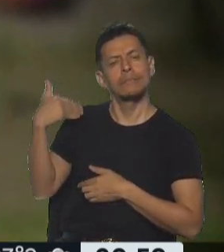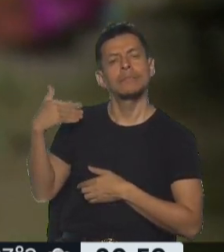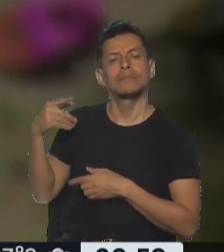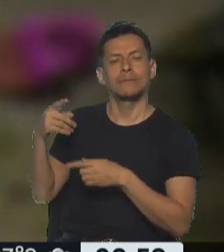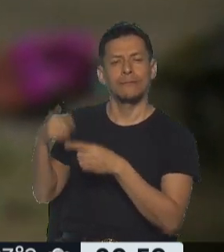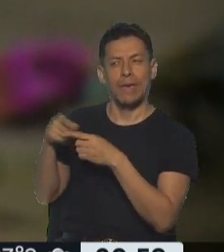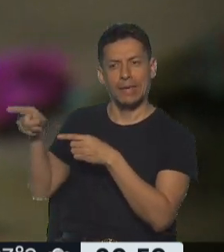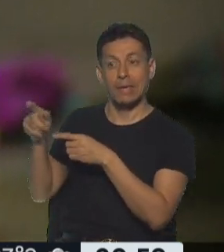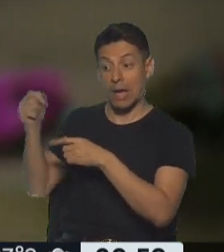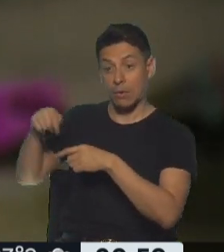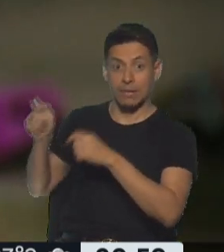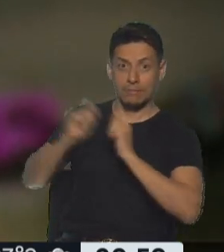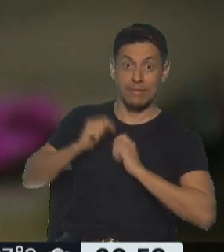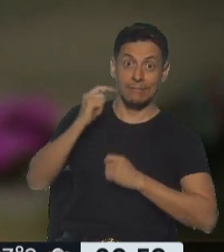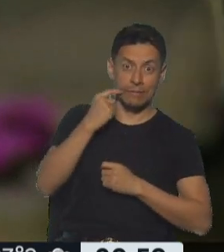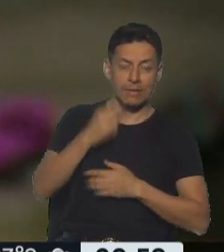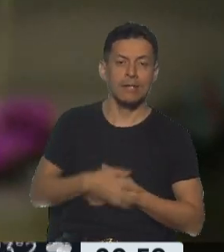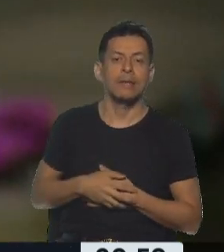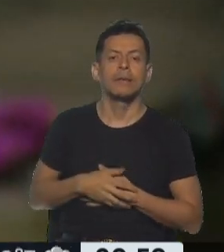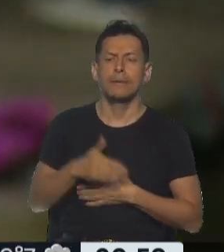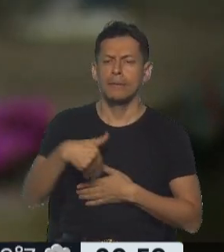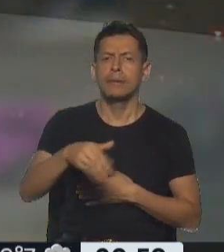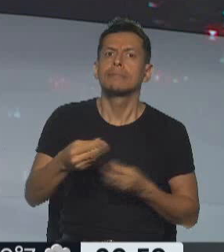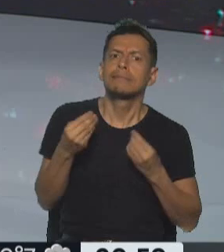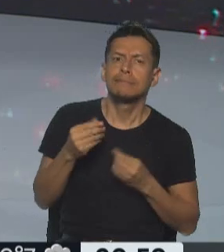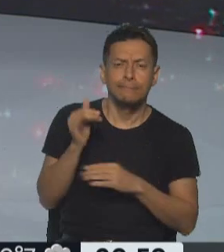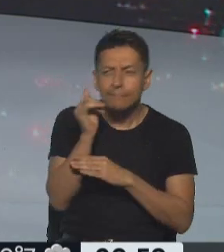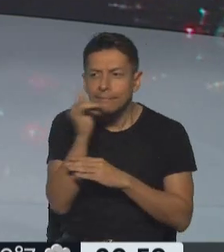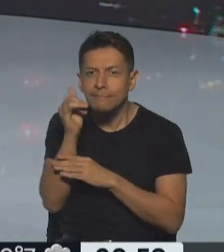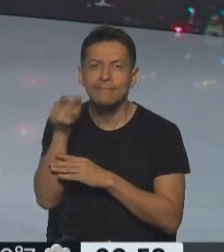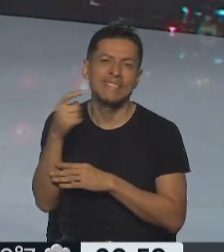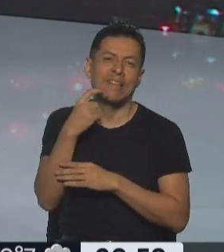sede. Vamos a estar cubriendo todas las actividades que se están desarrollando allí en San